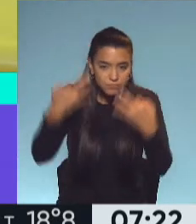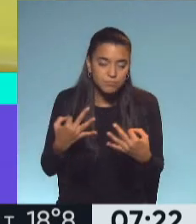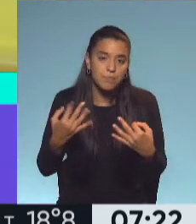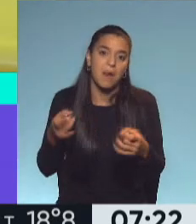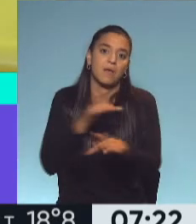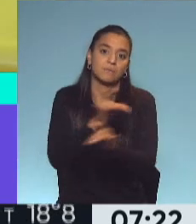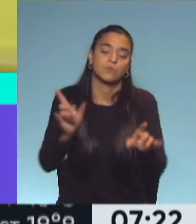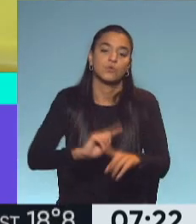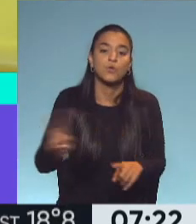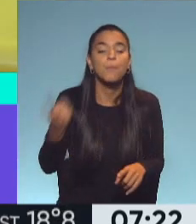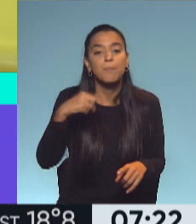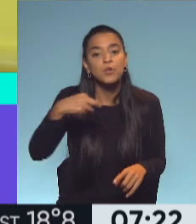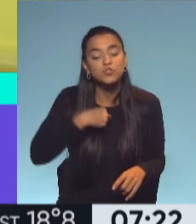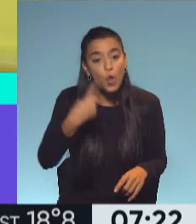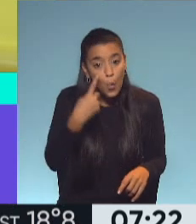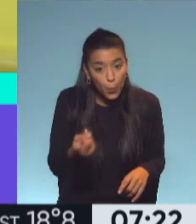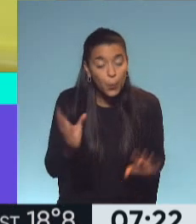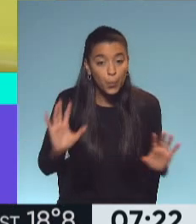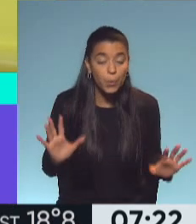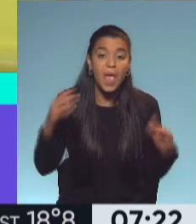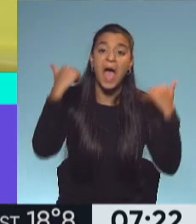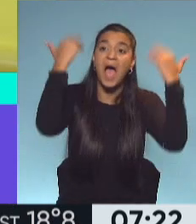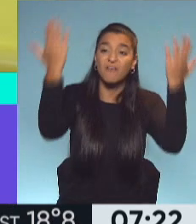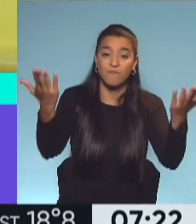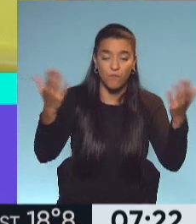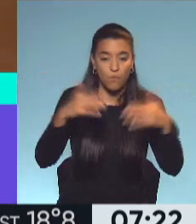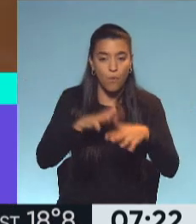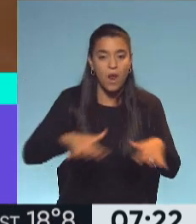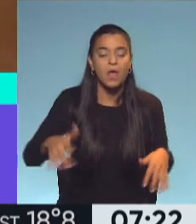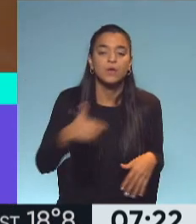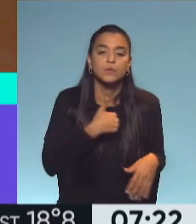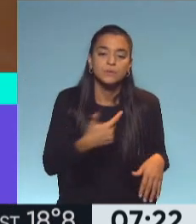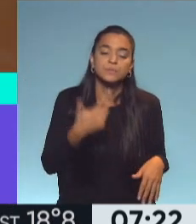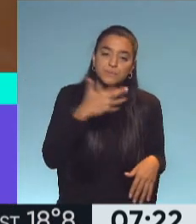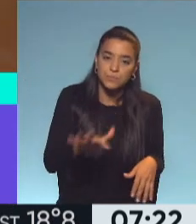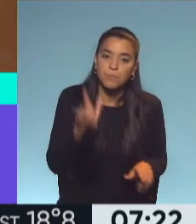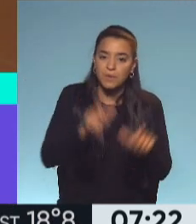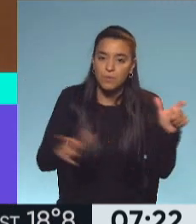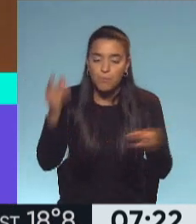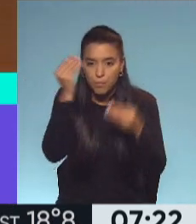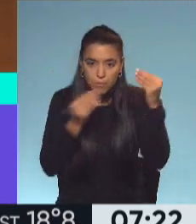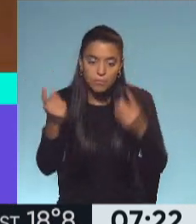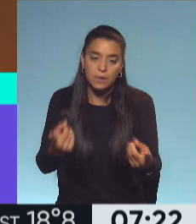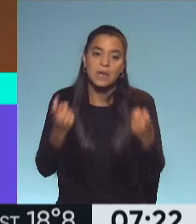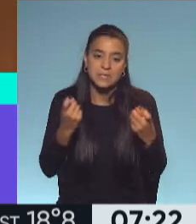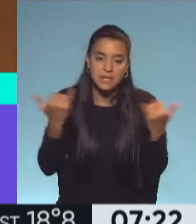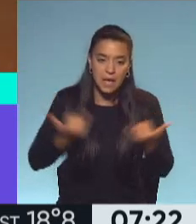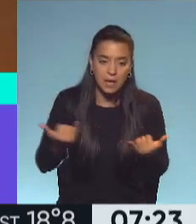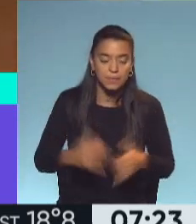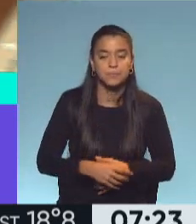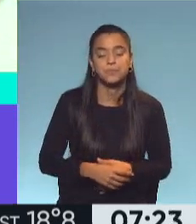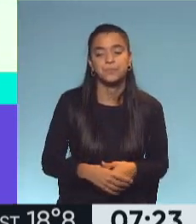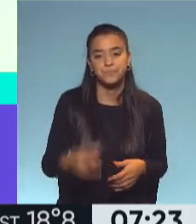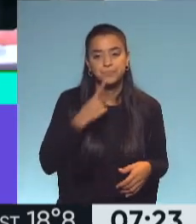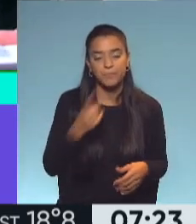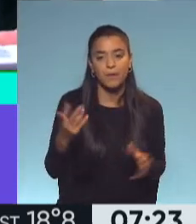produzcan contagios. Pero lo que yo vi, al menos era todo al aire libre y entiendo que con gente muy preocupada y con necesidad de subsistencia. Claro, bueno, sería